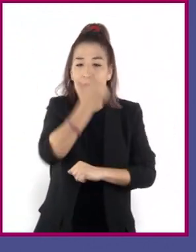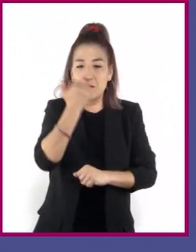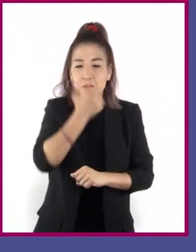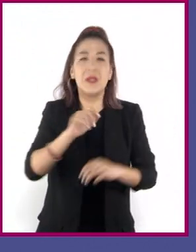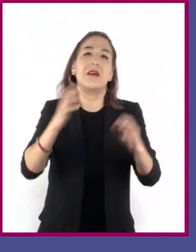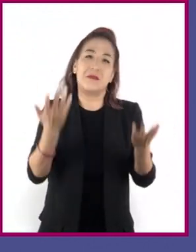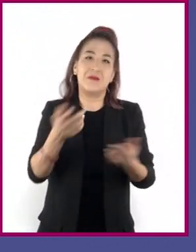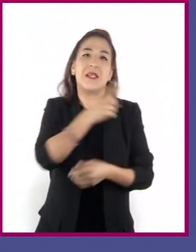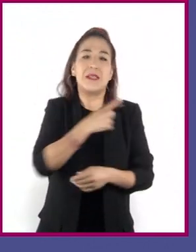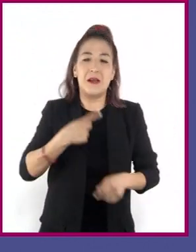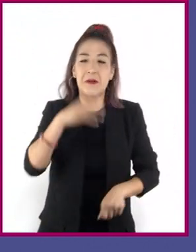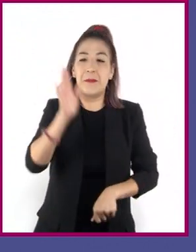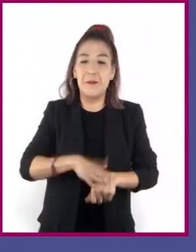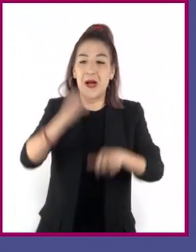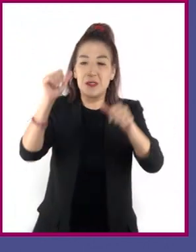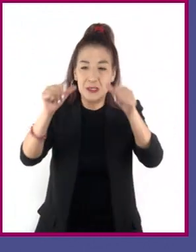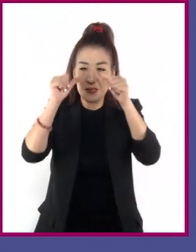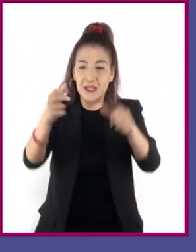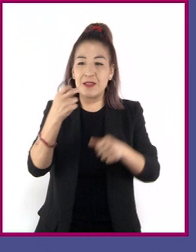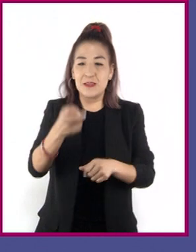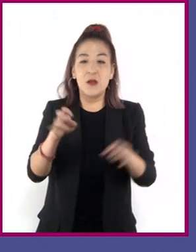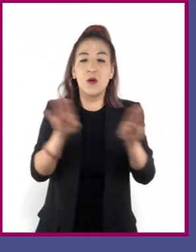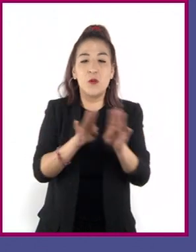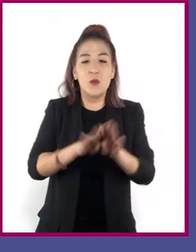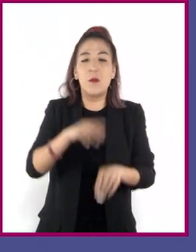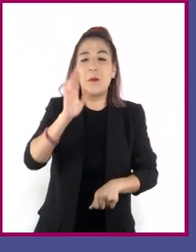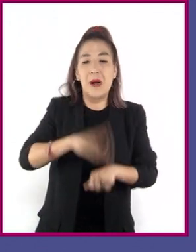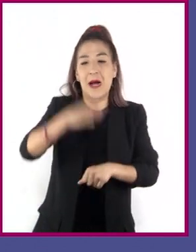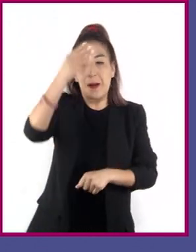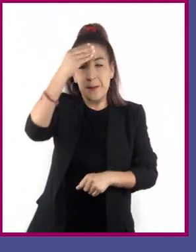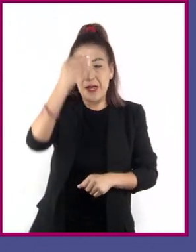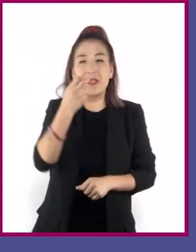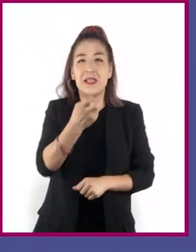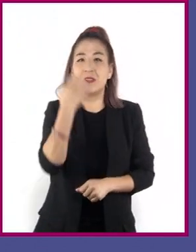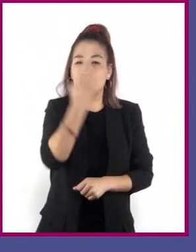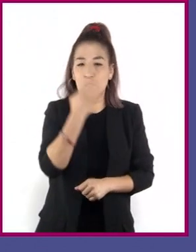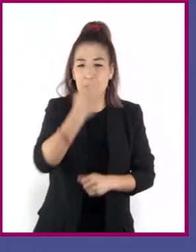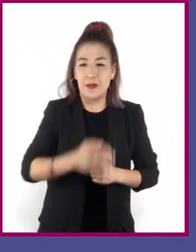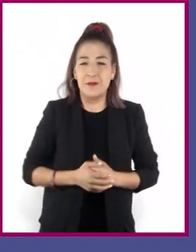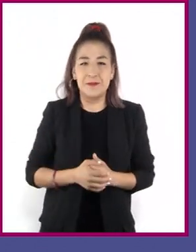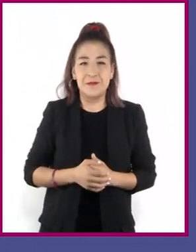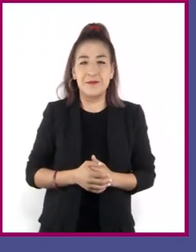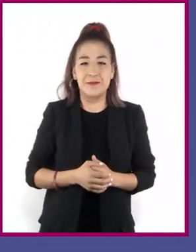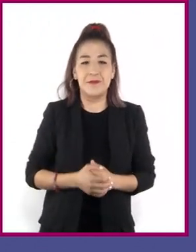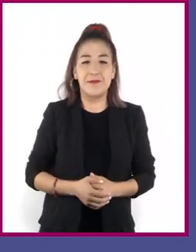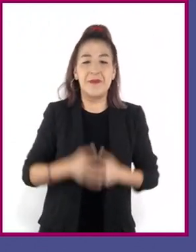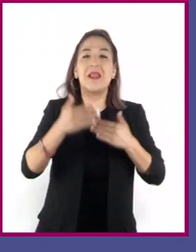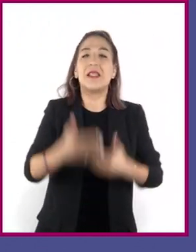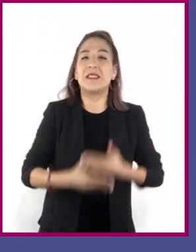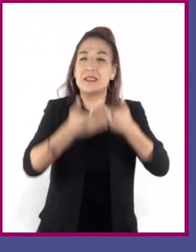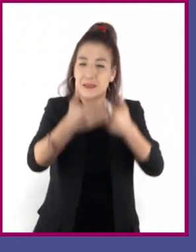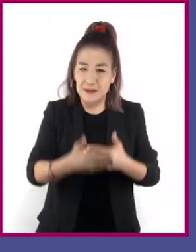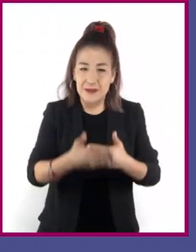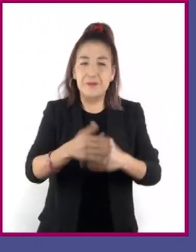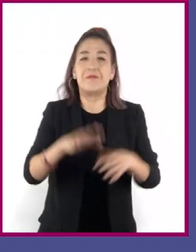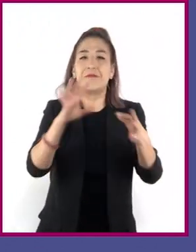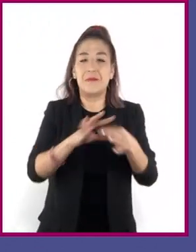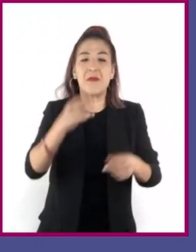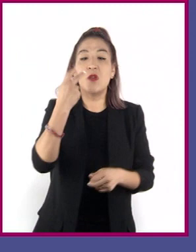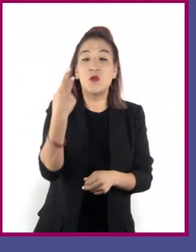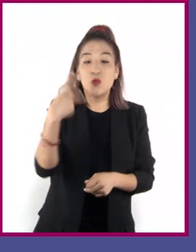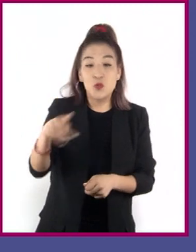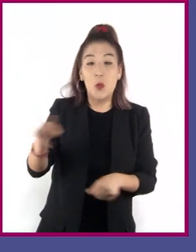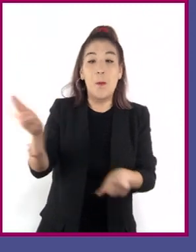más atención a las clases teniendo un mayor aprendizaje avancemos las ventajas que tiene el